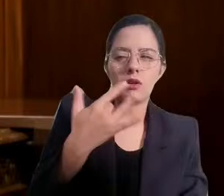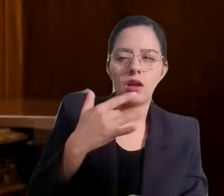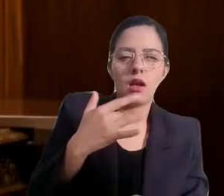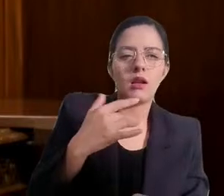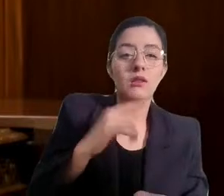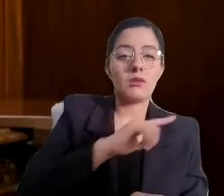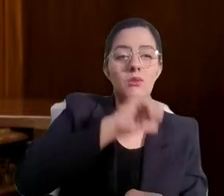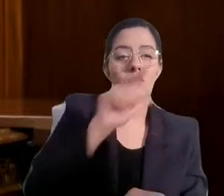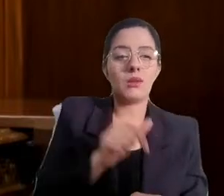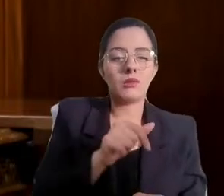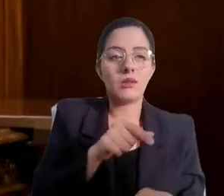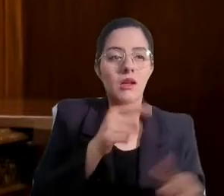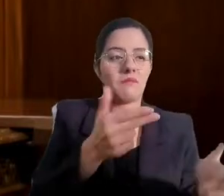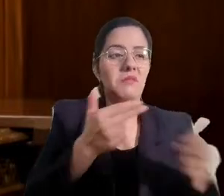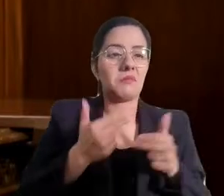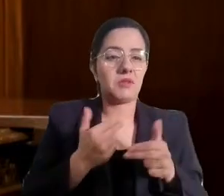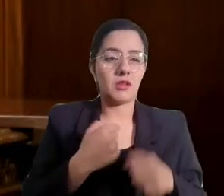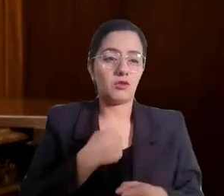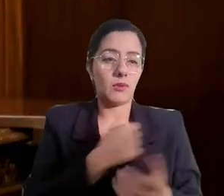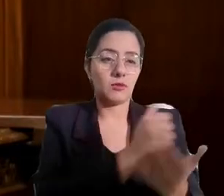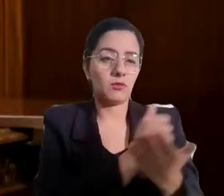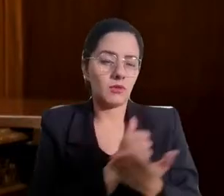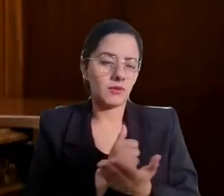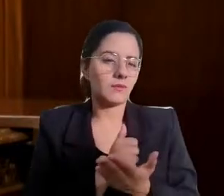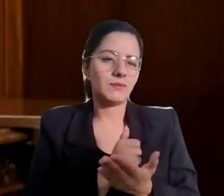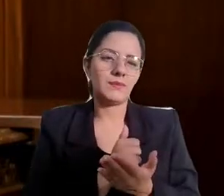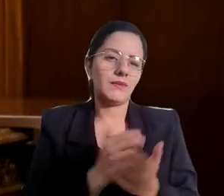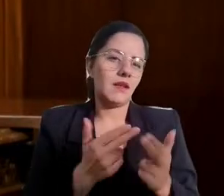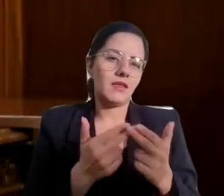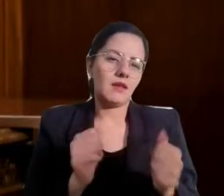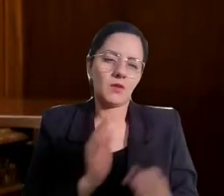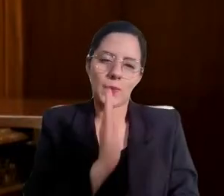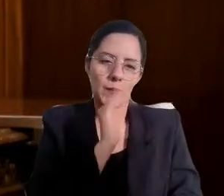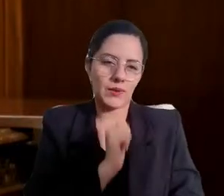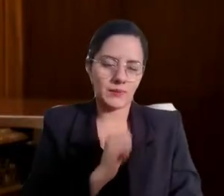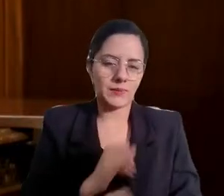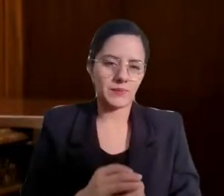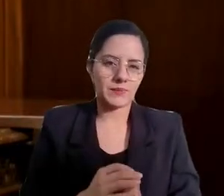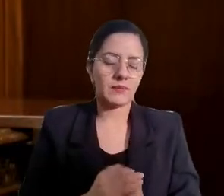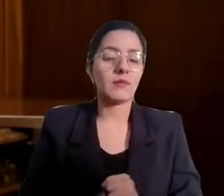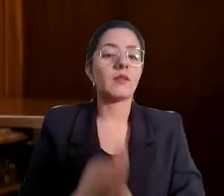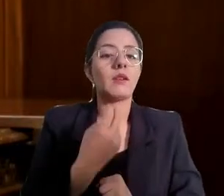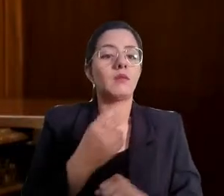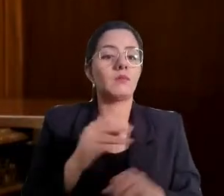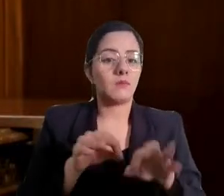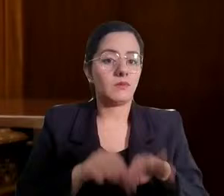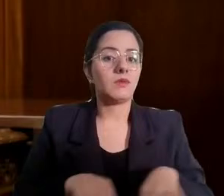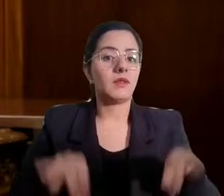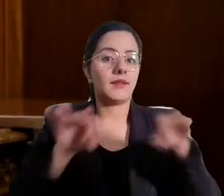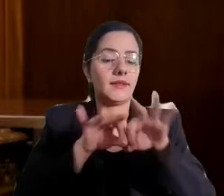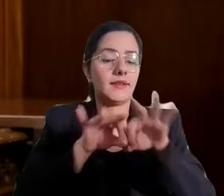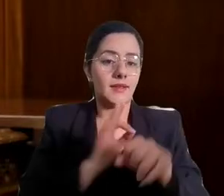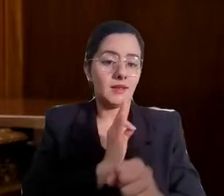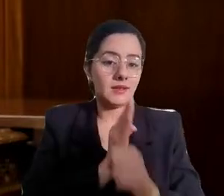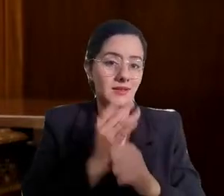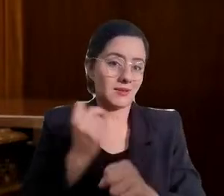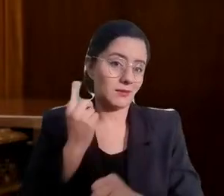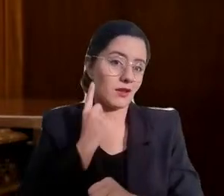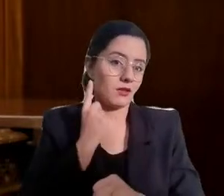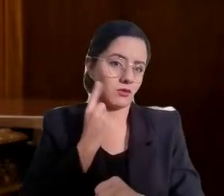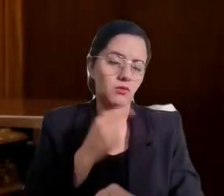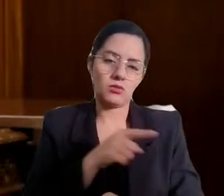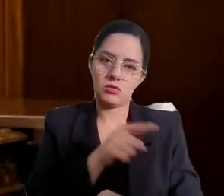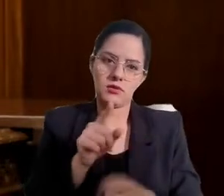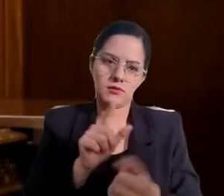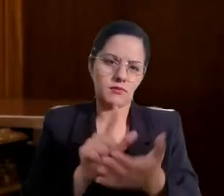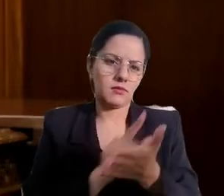Es de suma importancia que los parlamentos legislen más y mejor, basados en